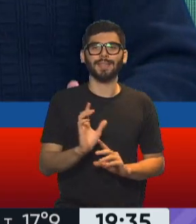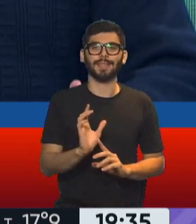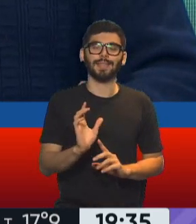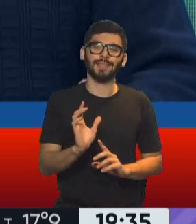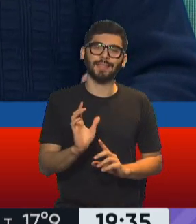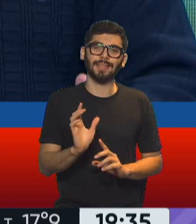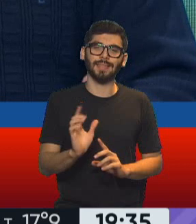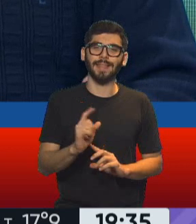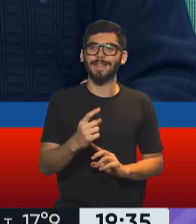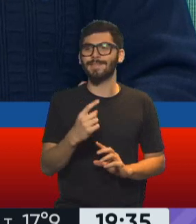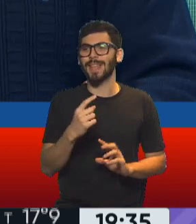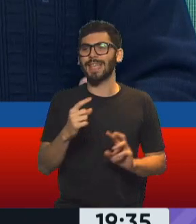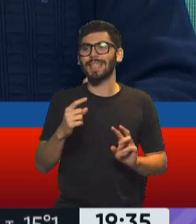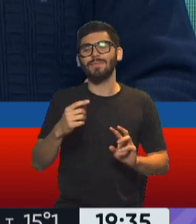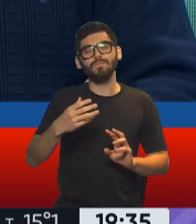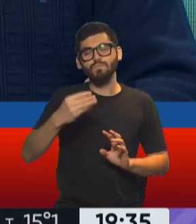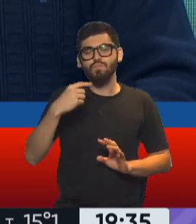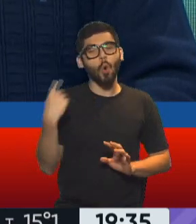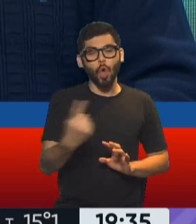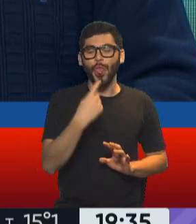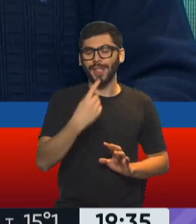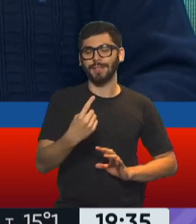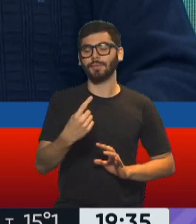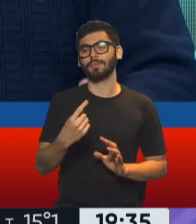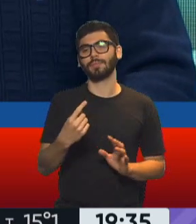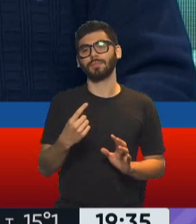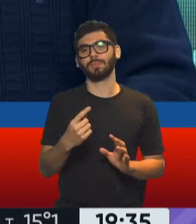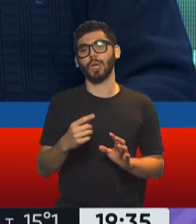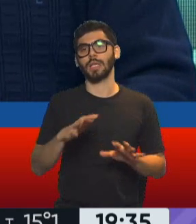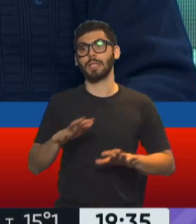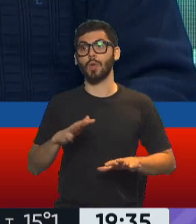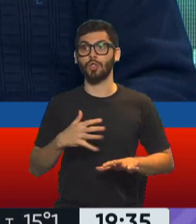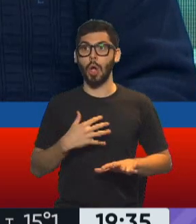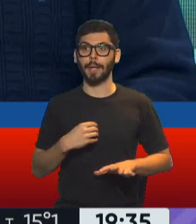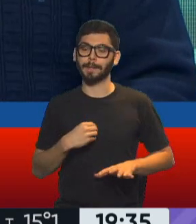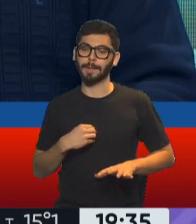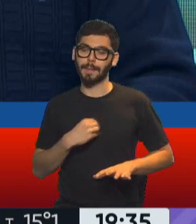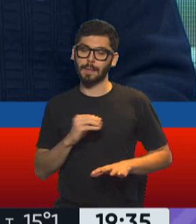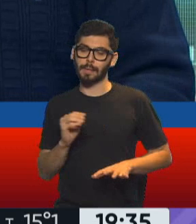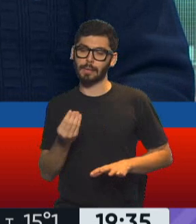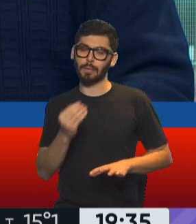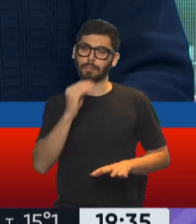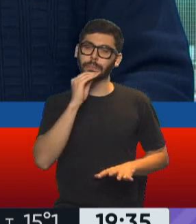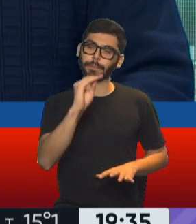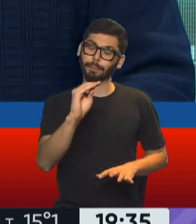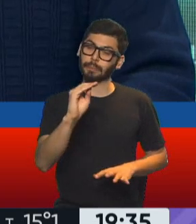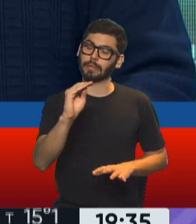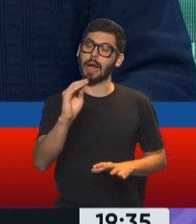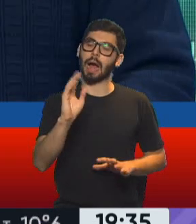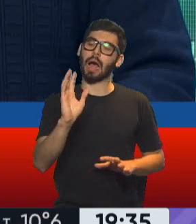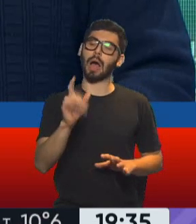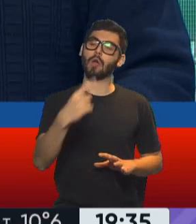tema de las irregularidades para justificar una situación desventajosa en lo electoral, pero es mucho más grave.